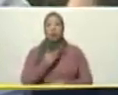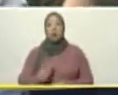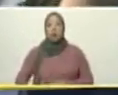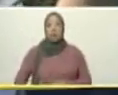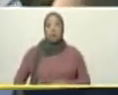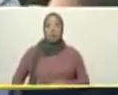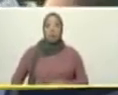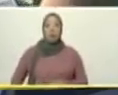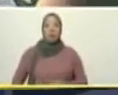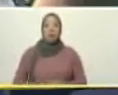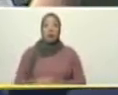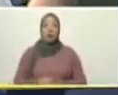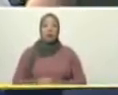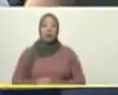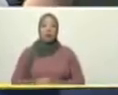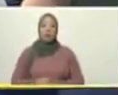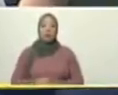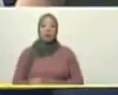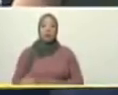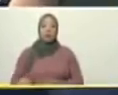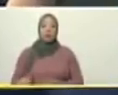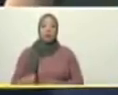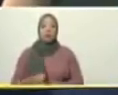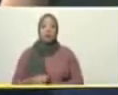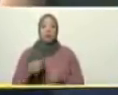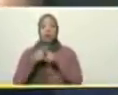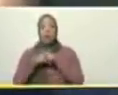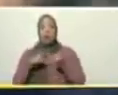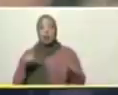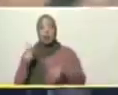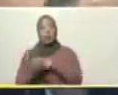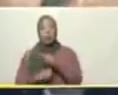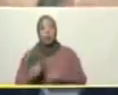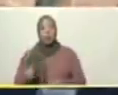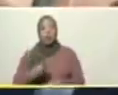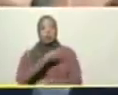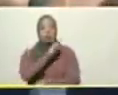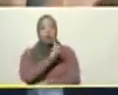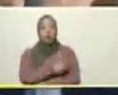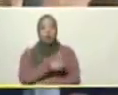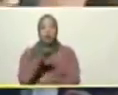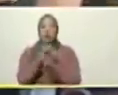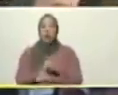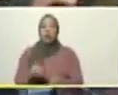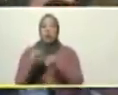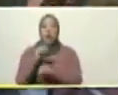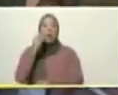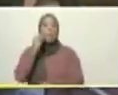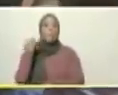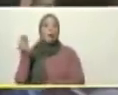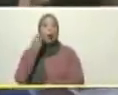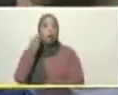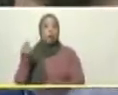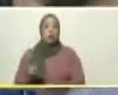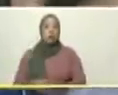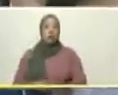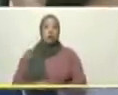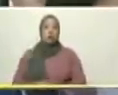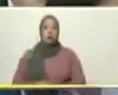legítimo, pero que generó también una fuerza que no se la esperaban, una